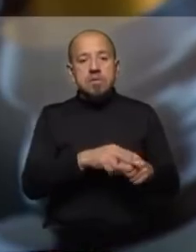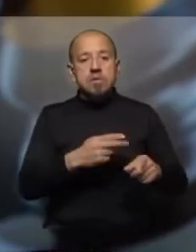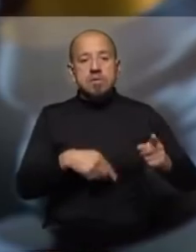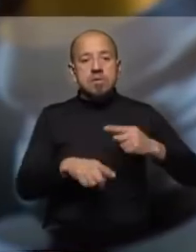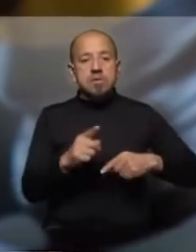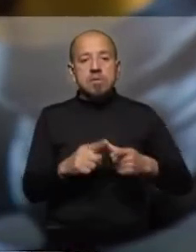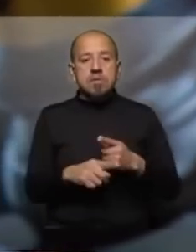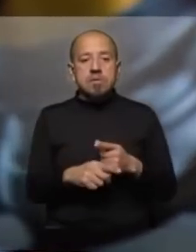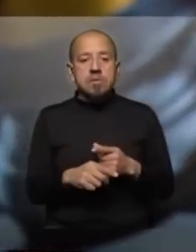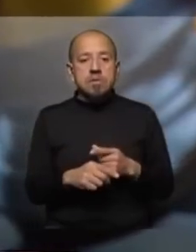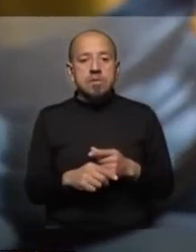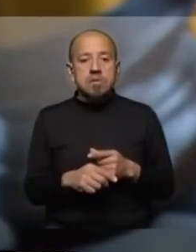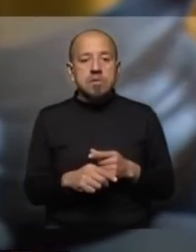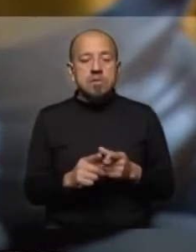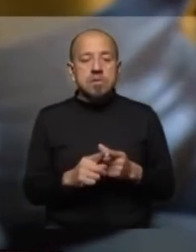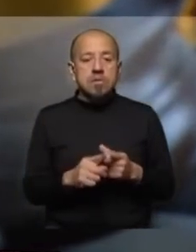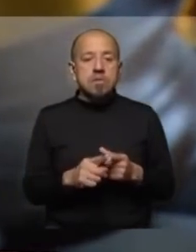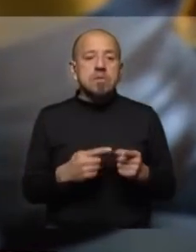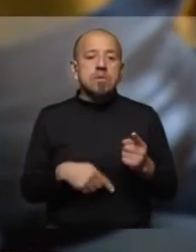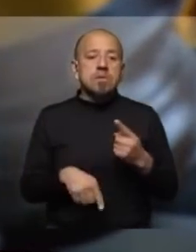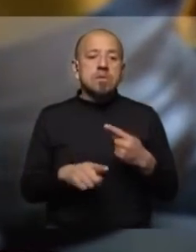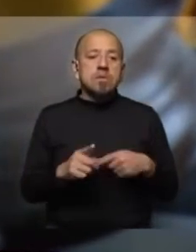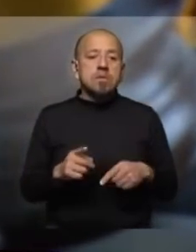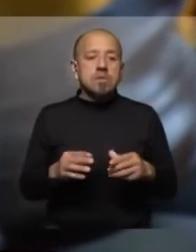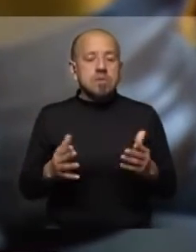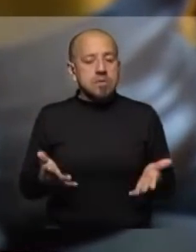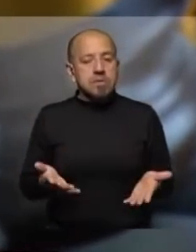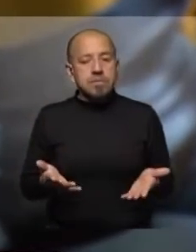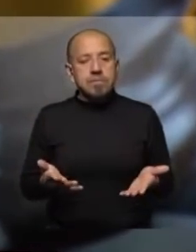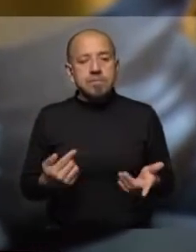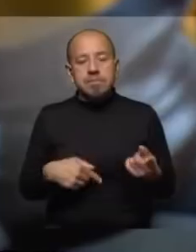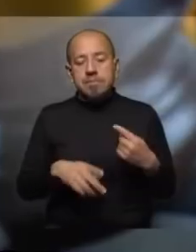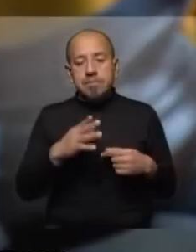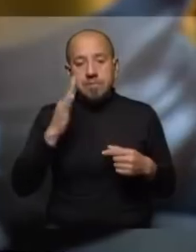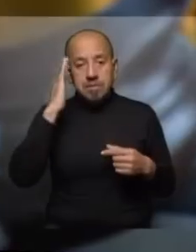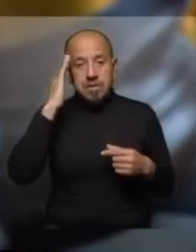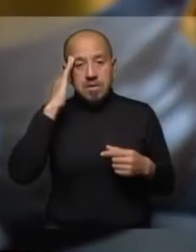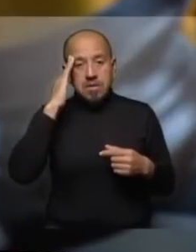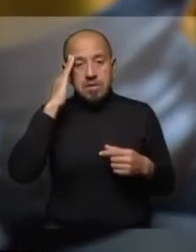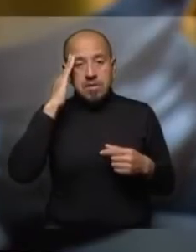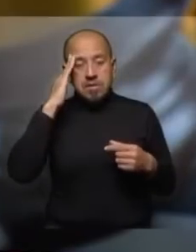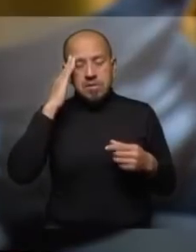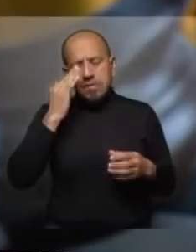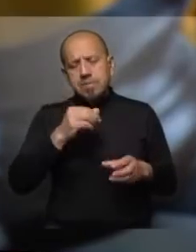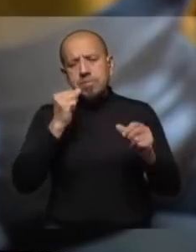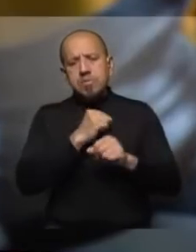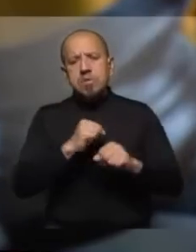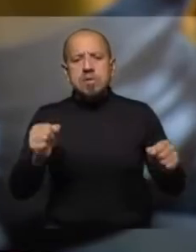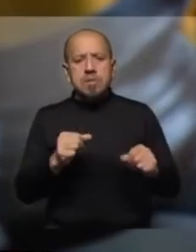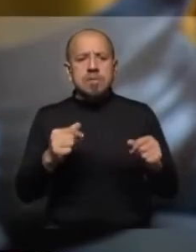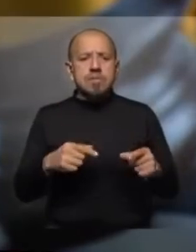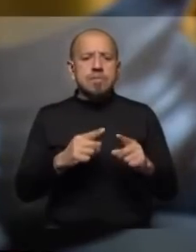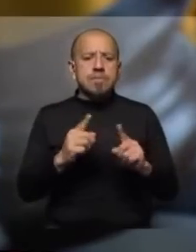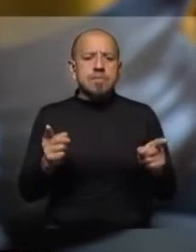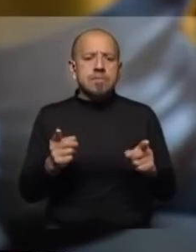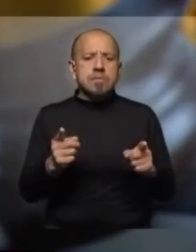océano con una cuchara entonces como cualquiera sabe o se puede dar cuenta es una tarea imposible es una tarea ineficiente